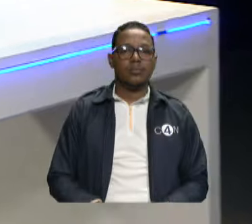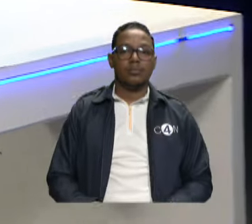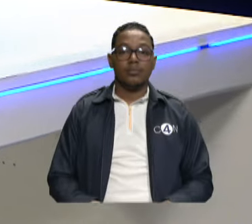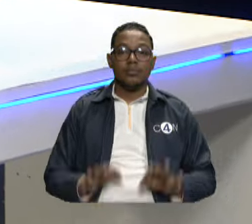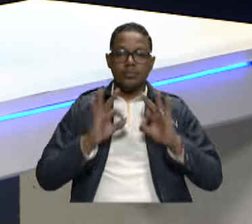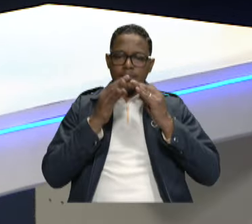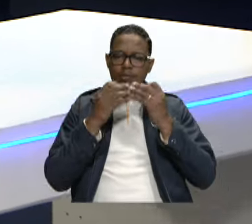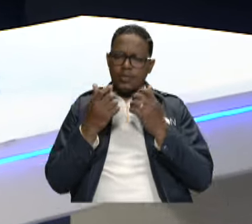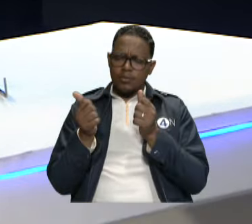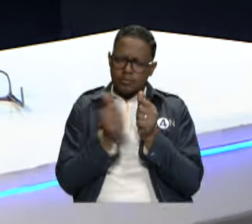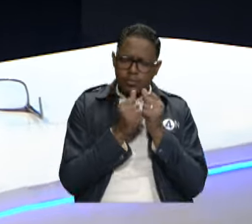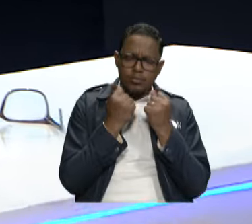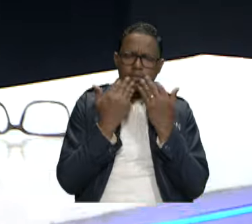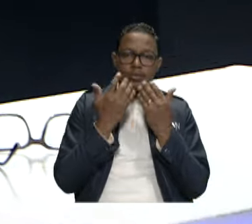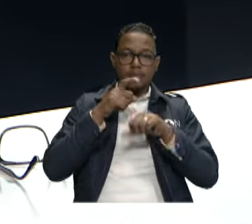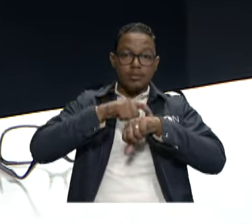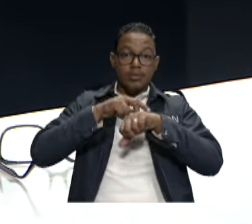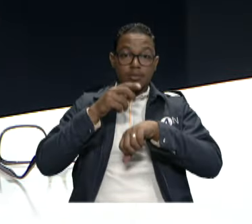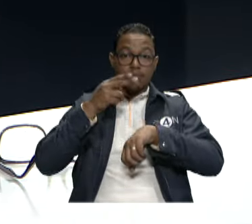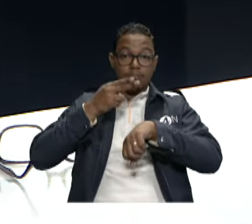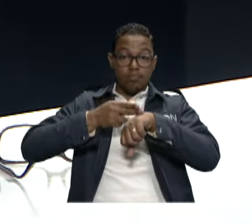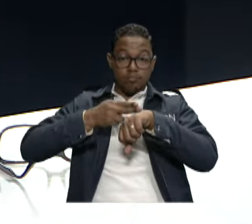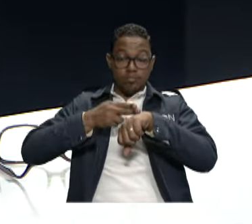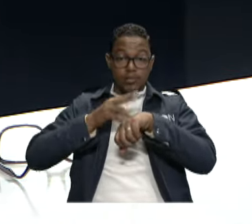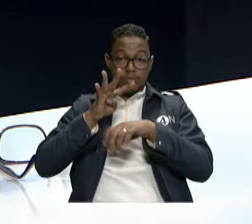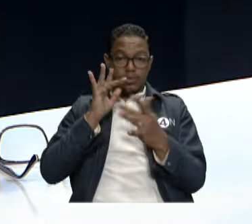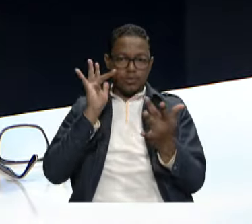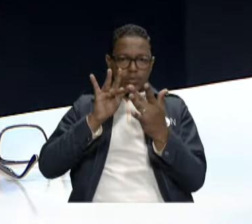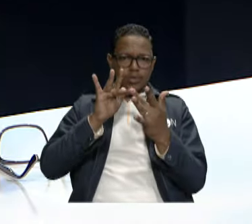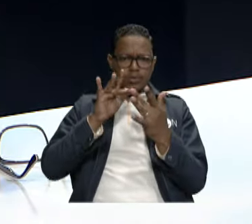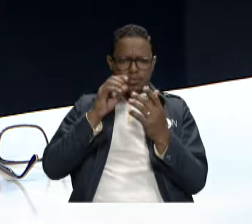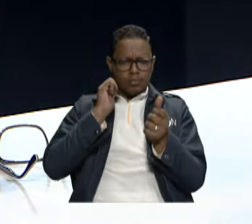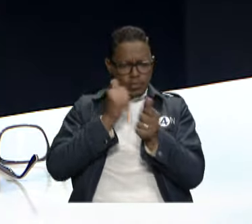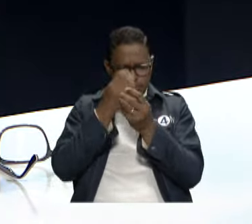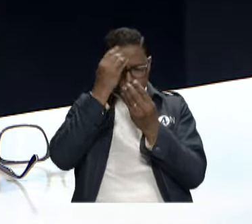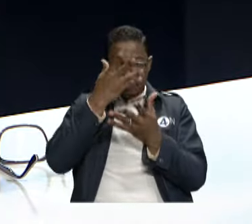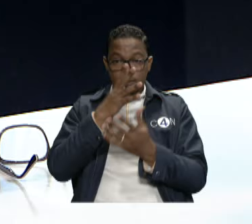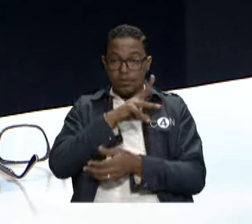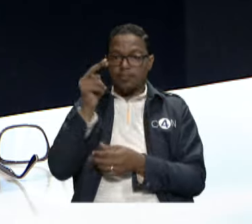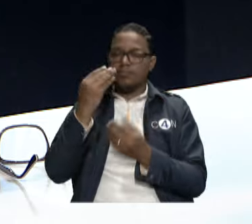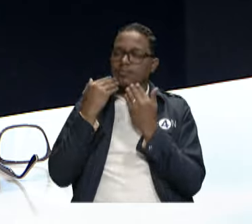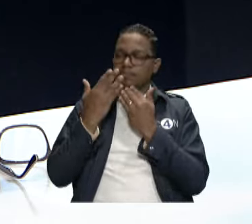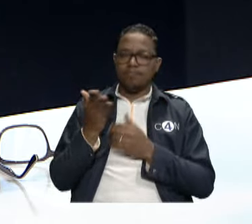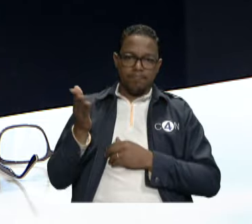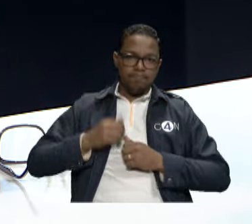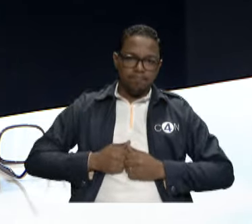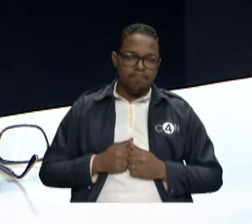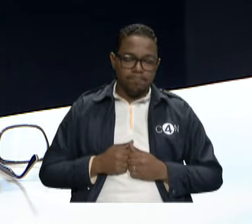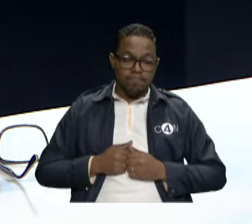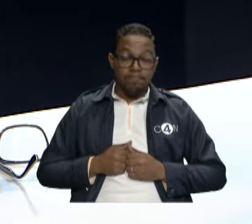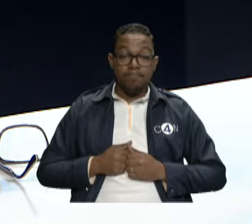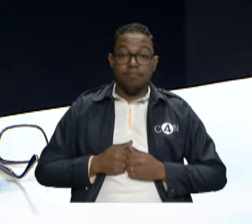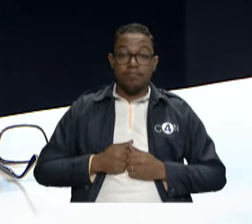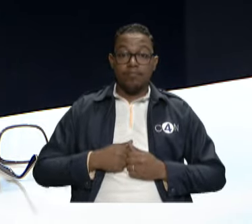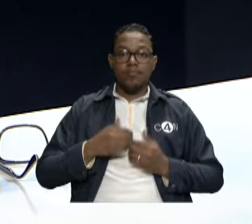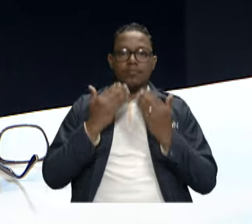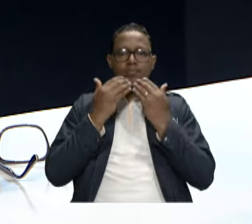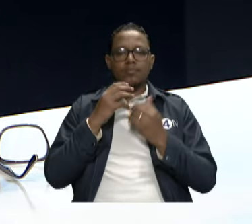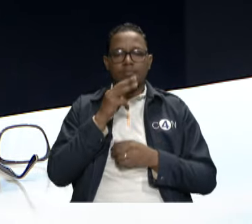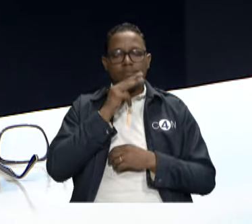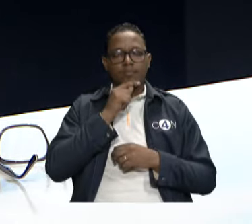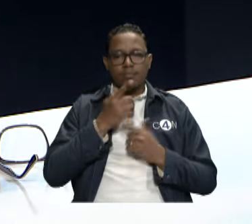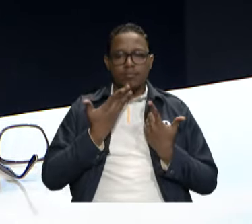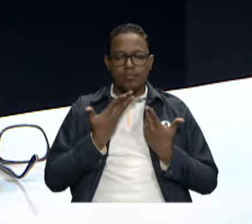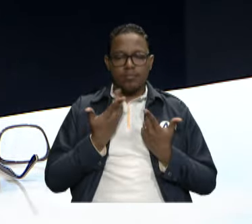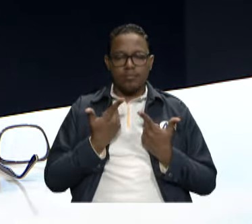Bueno, familia, gracias por acompañarnos. A esta hora el 4 conecta con una actualización informativa gracias a Central de Noticias. Como siempre, me agradezco a Matthew Terrero con